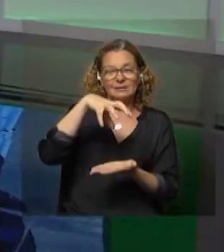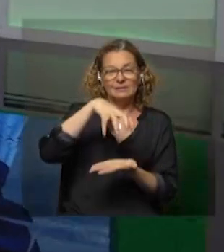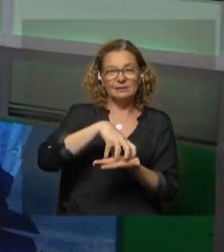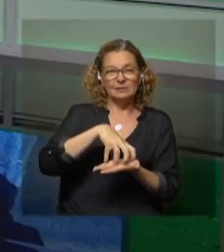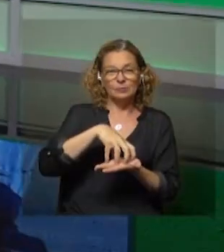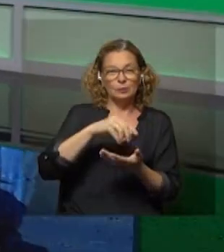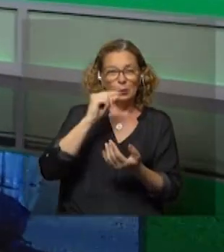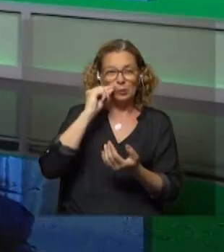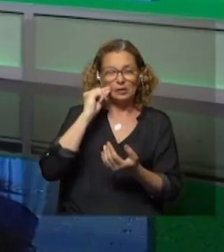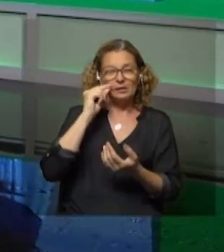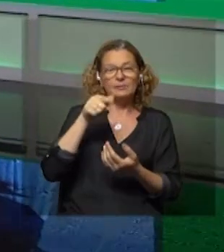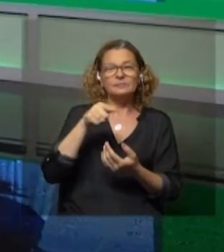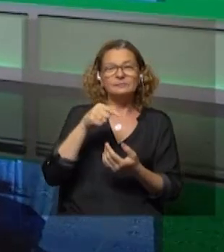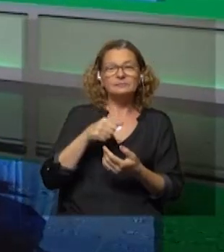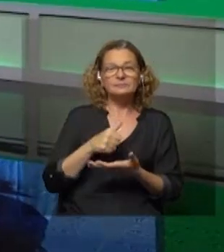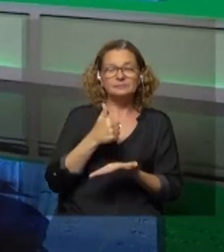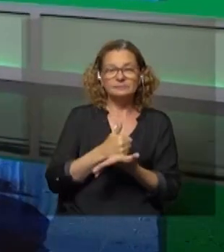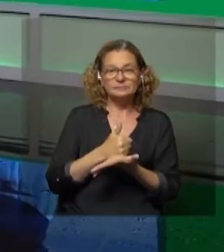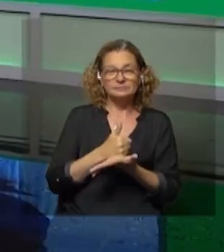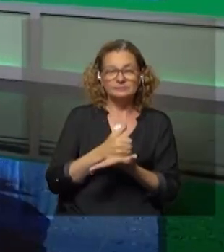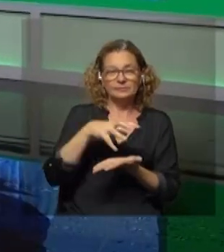en la huella de sereni Martín